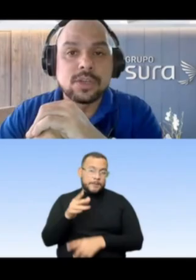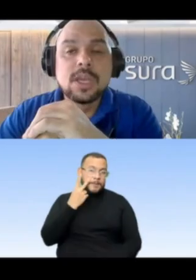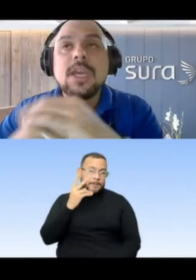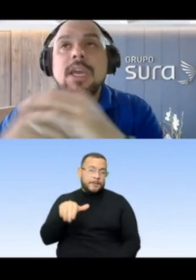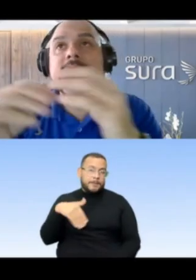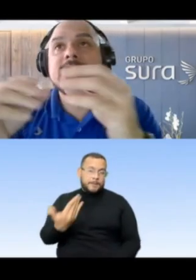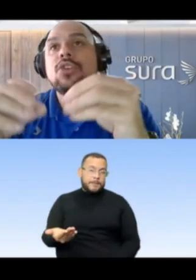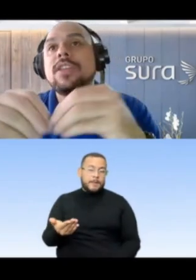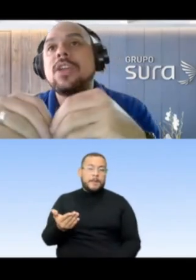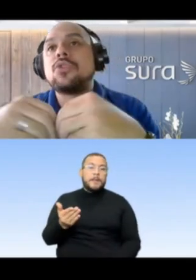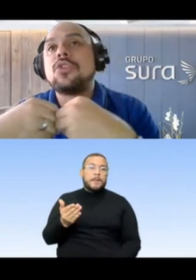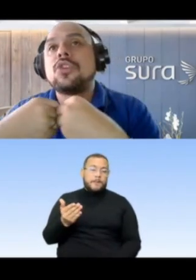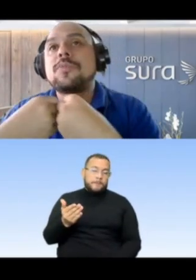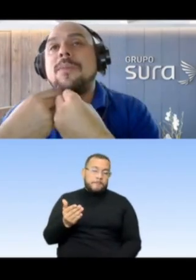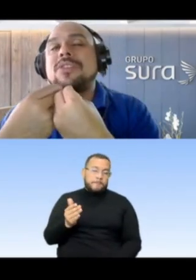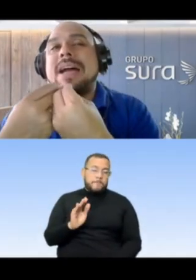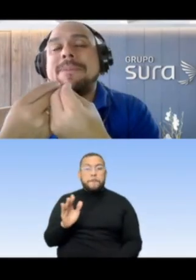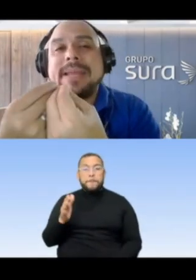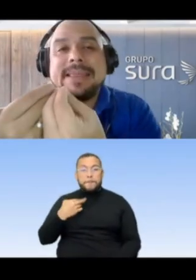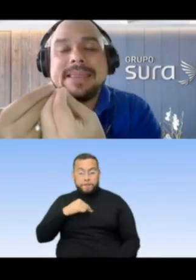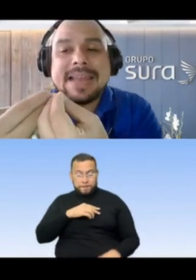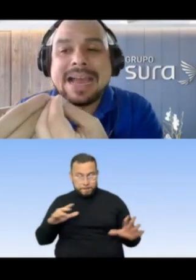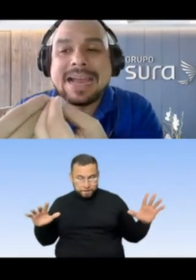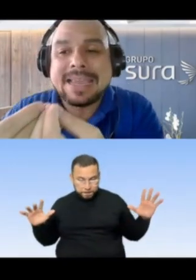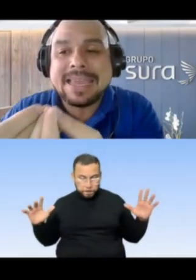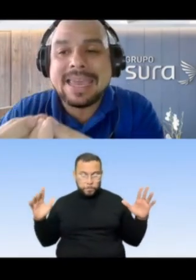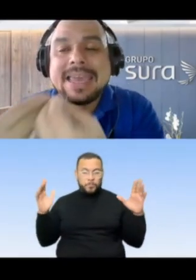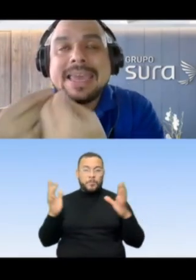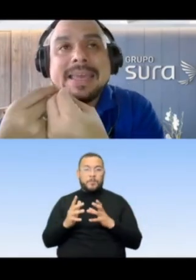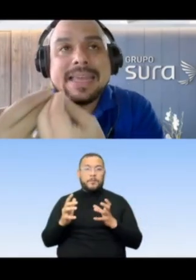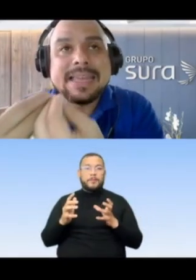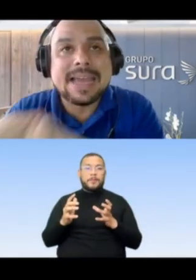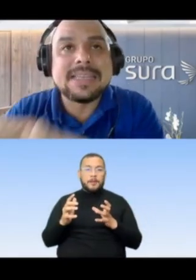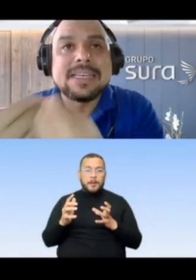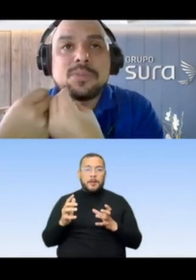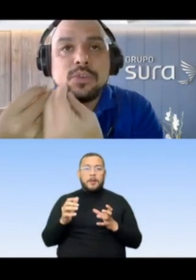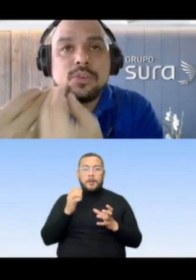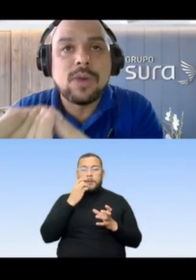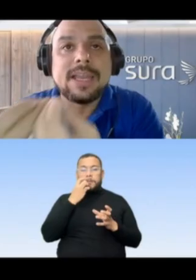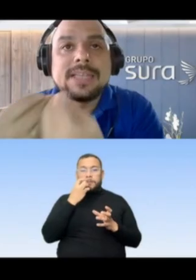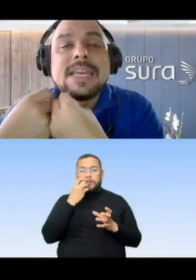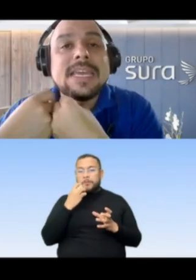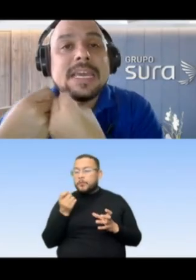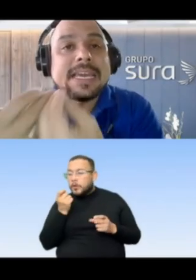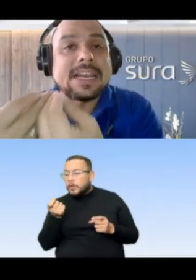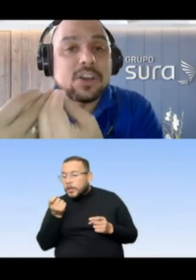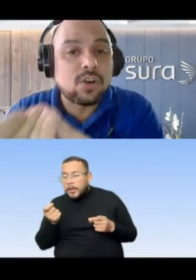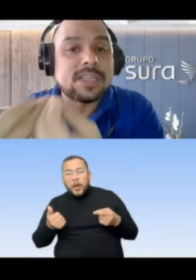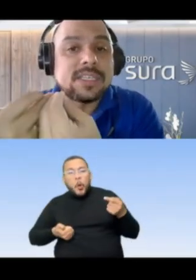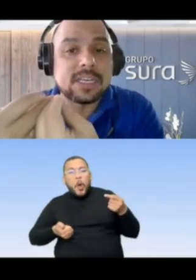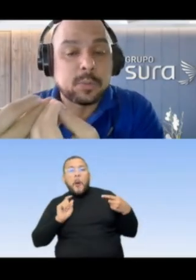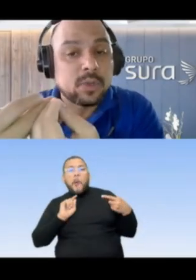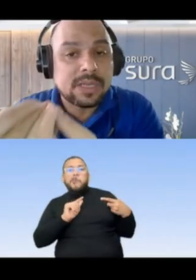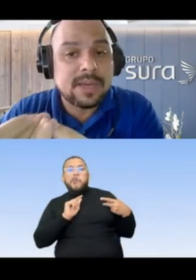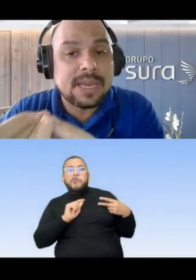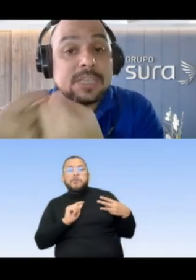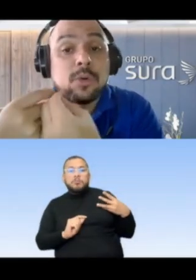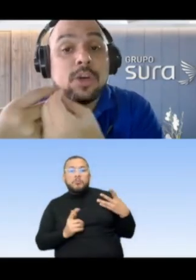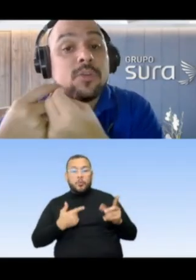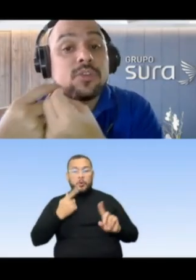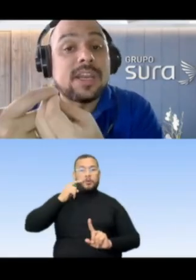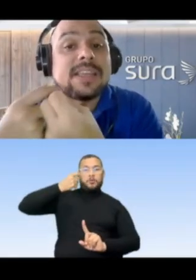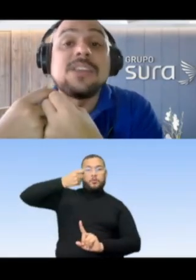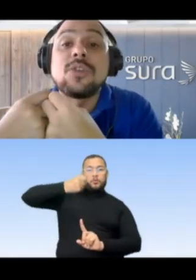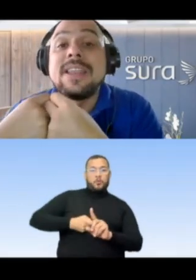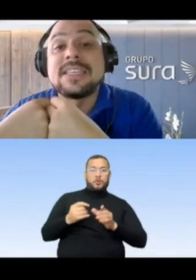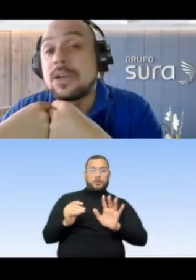el módulo 2. Es donde nosotros vamos a aprender a qué detalles puntuales y qué roles y